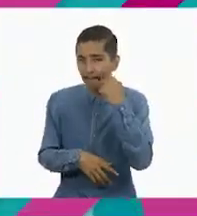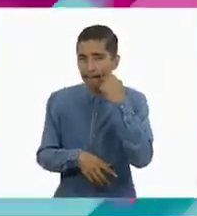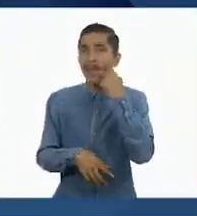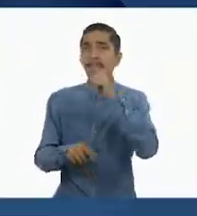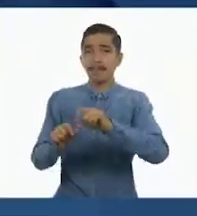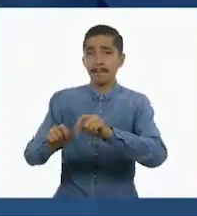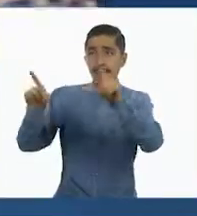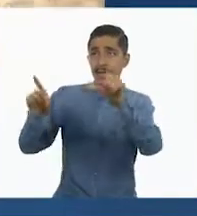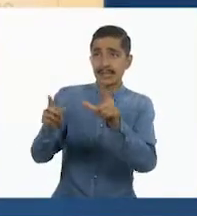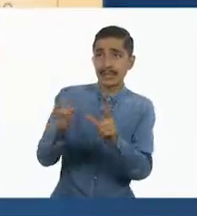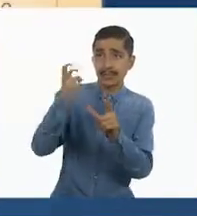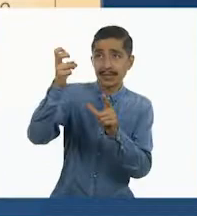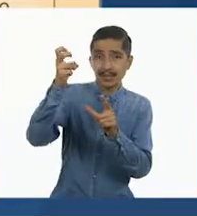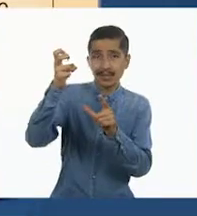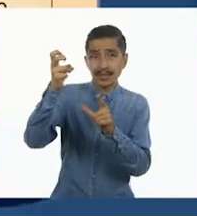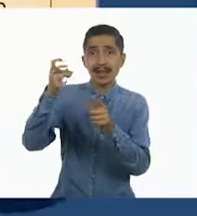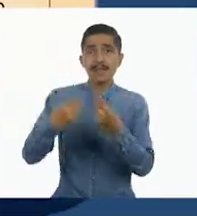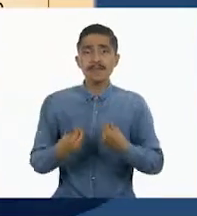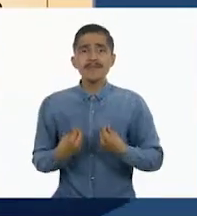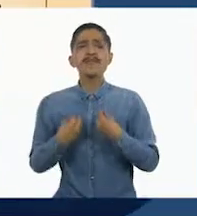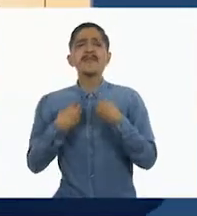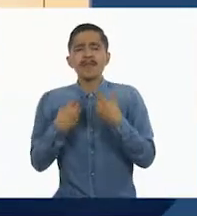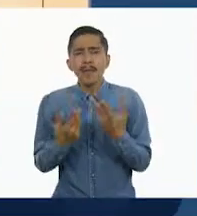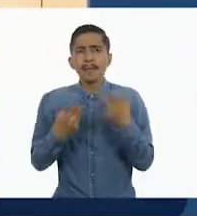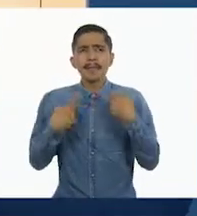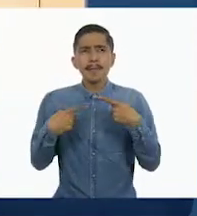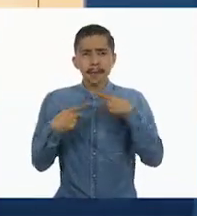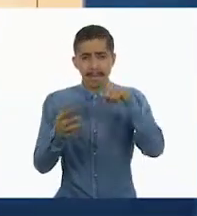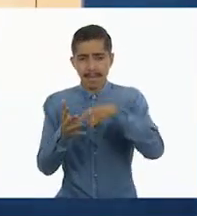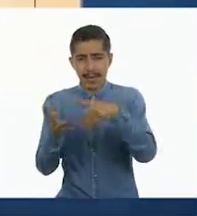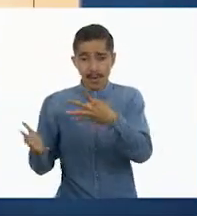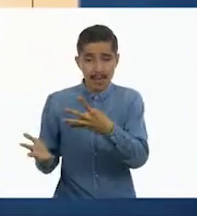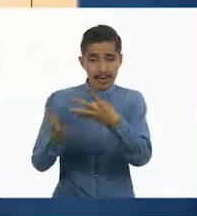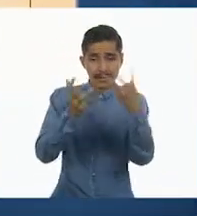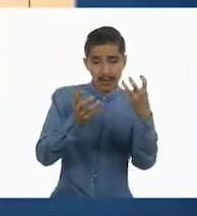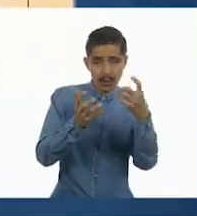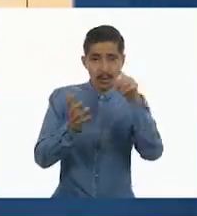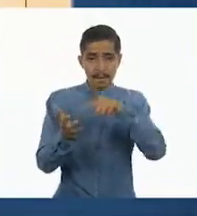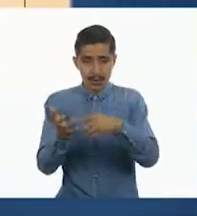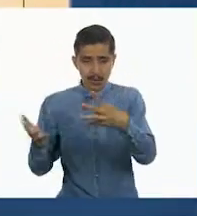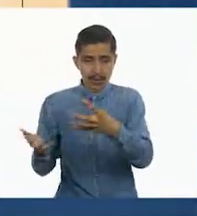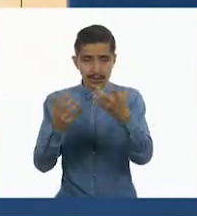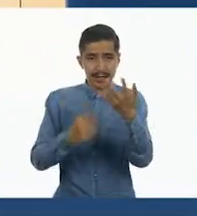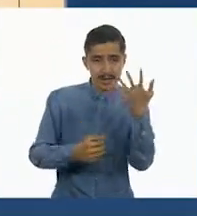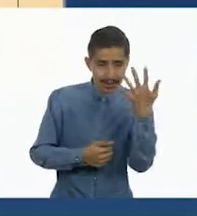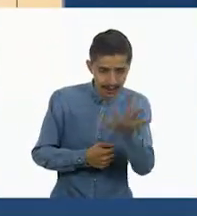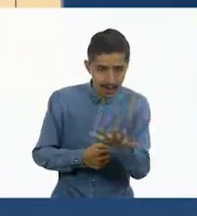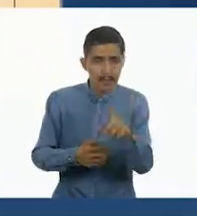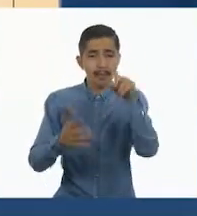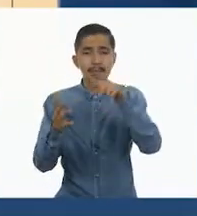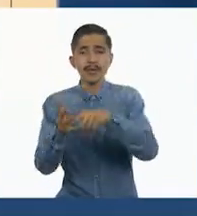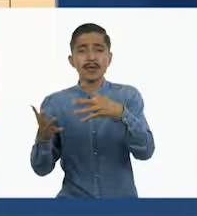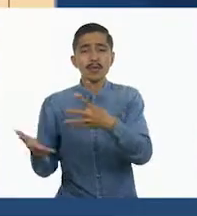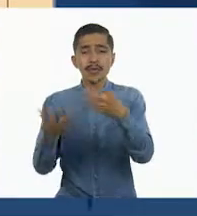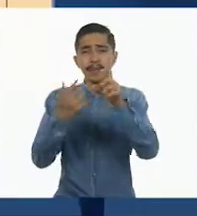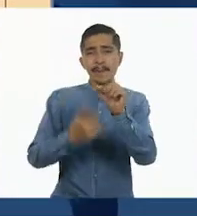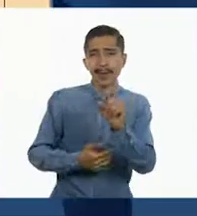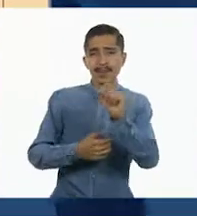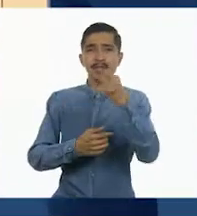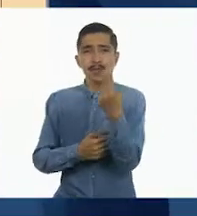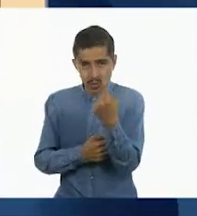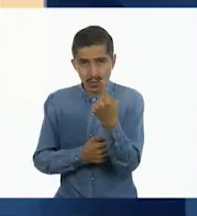los datos de población en México de los censos 1900, 1910 y